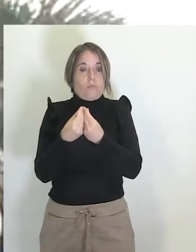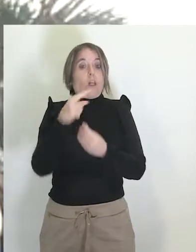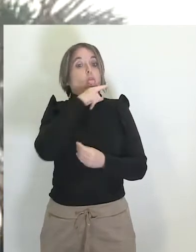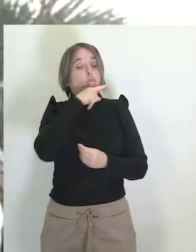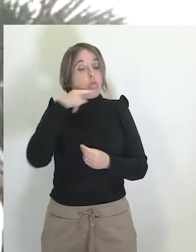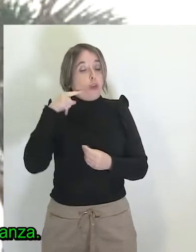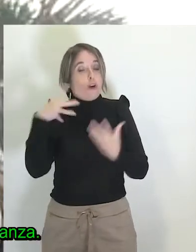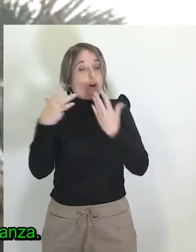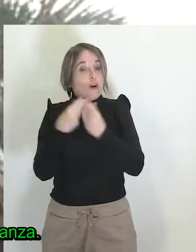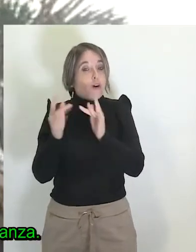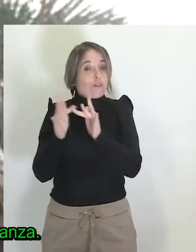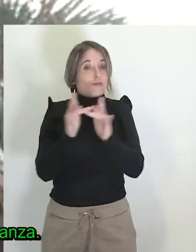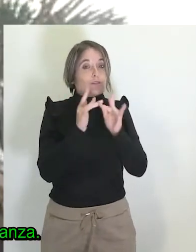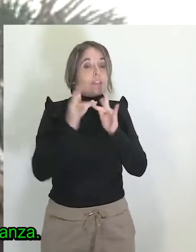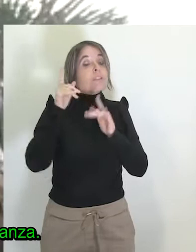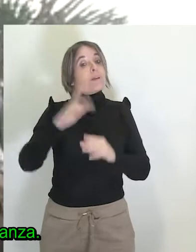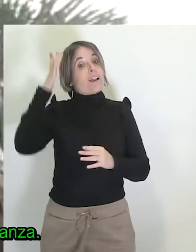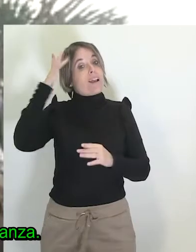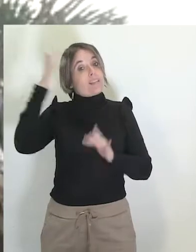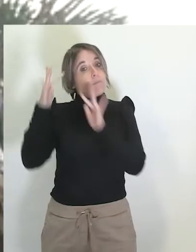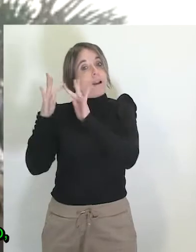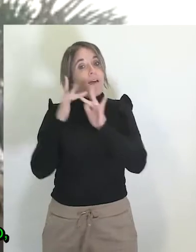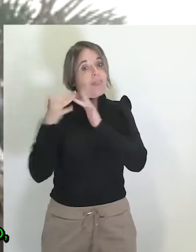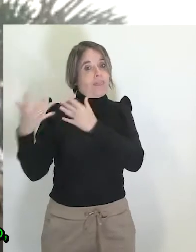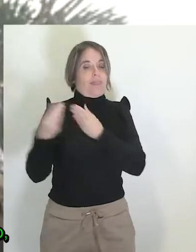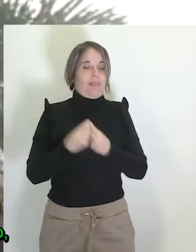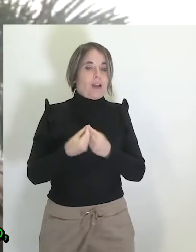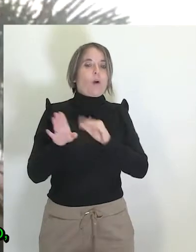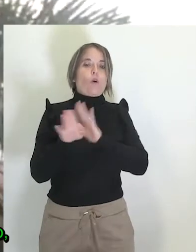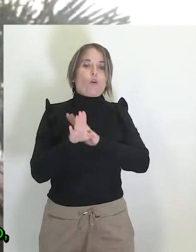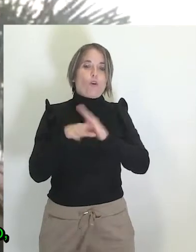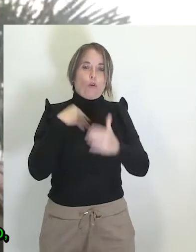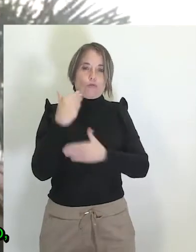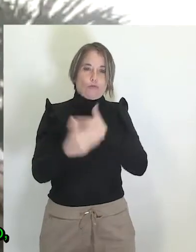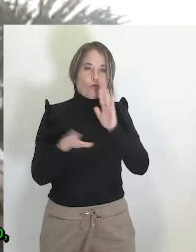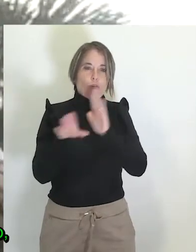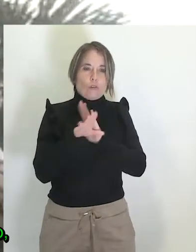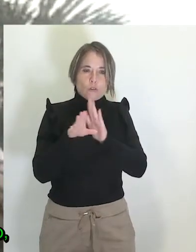mucho el dolor, pero también nos juntó la esperanza. Nos junta la esperanza de continuar